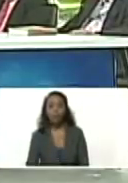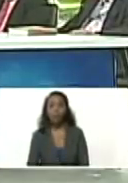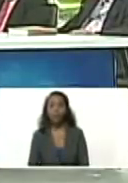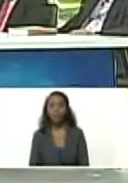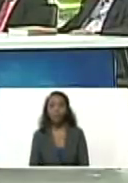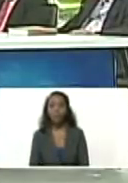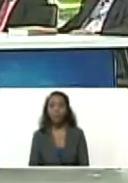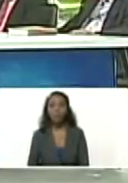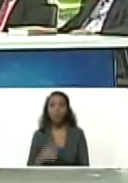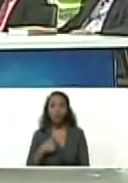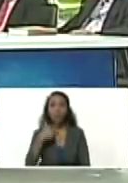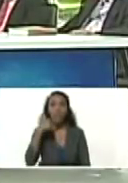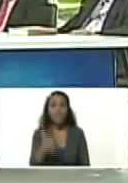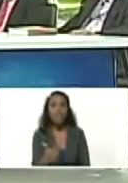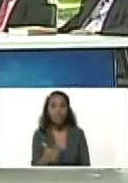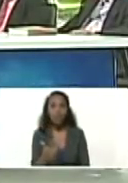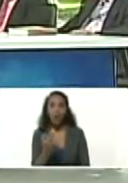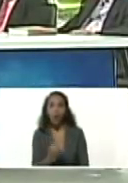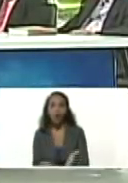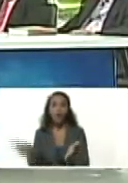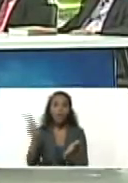Lo he dicho y lo digo.